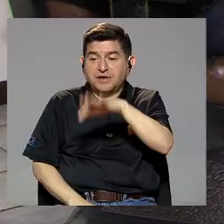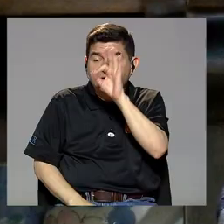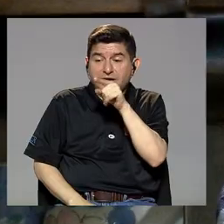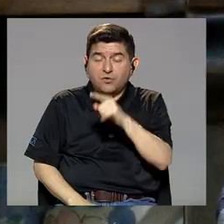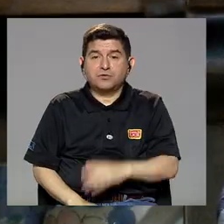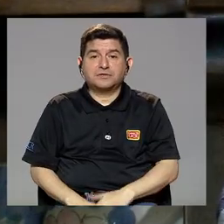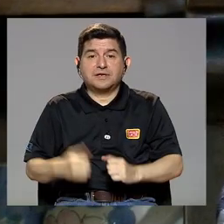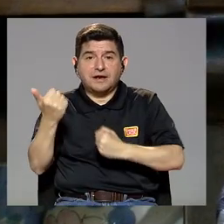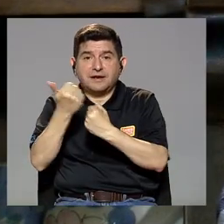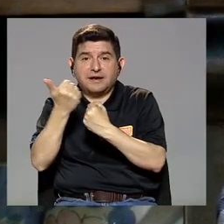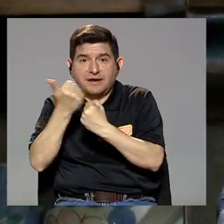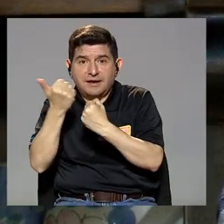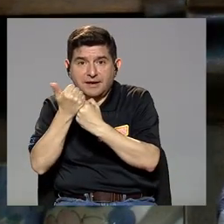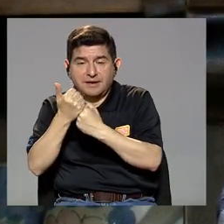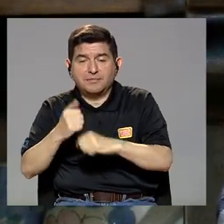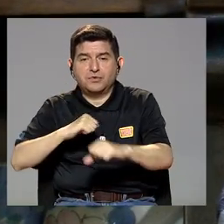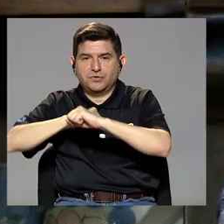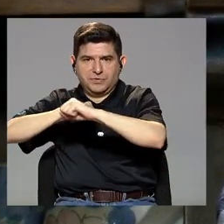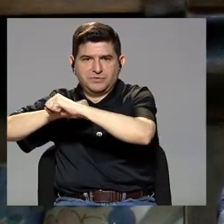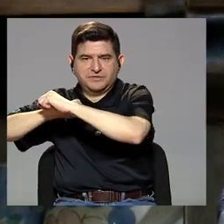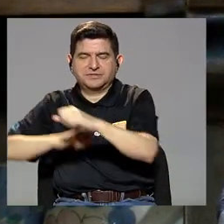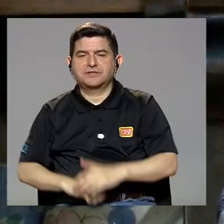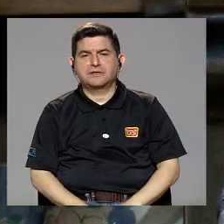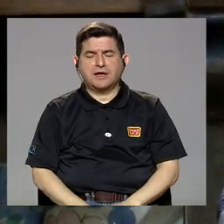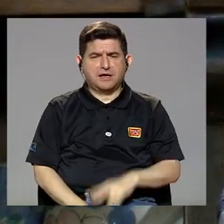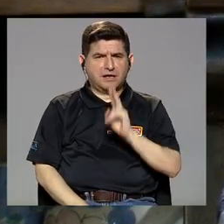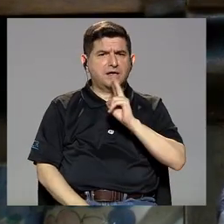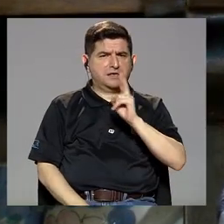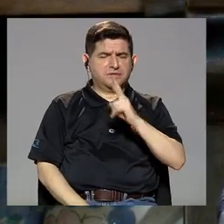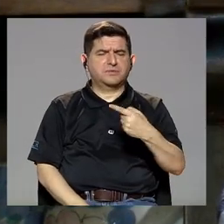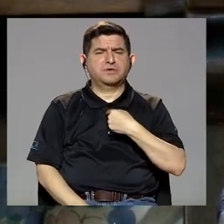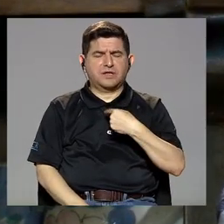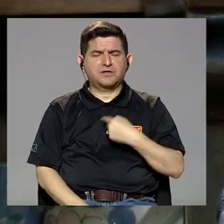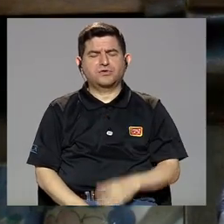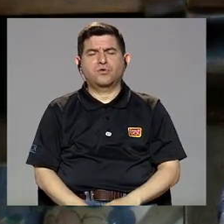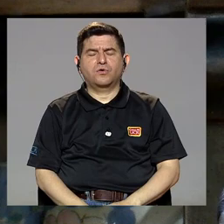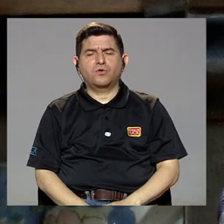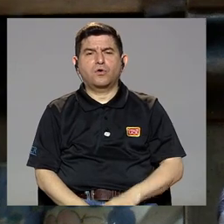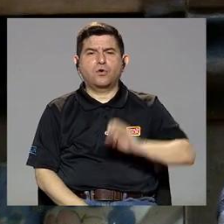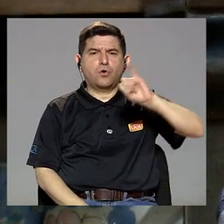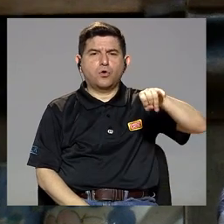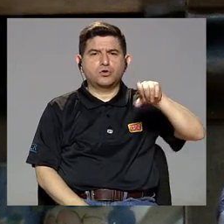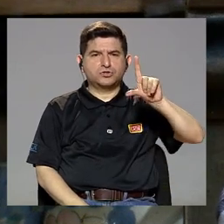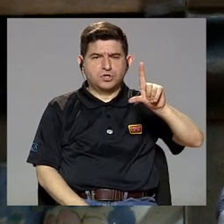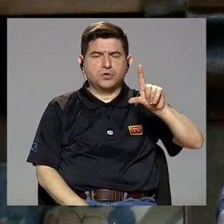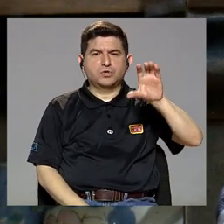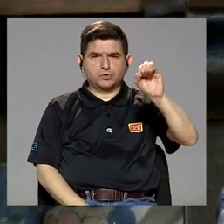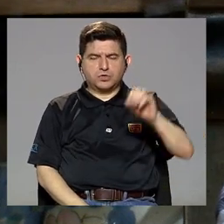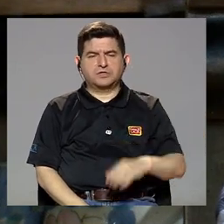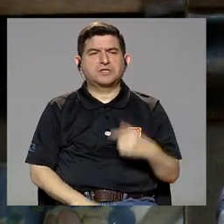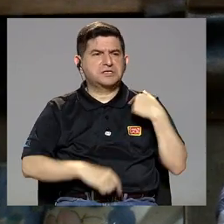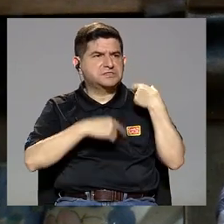y entonces es cierto yo con con el rápido me iba a moravia